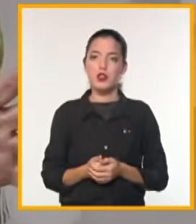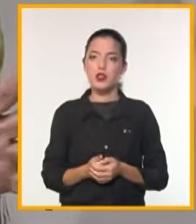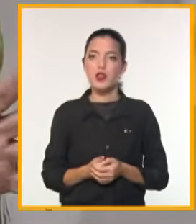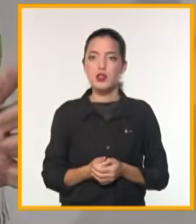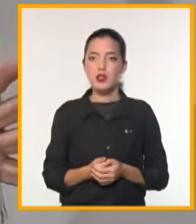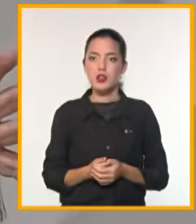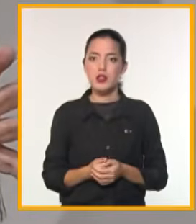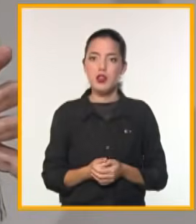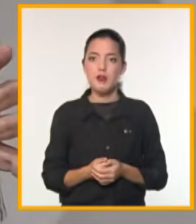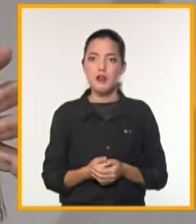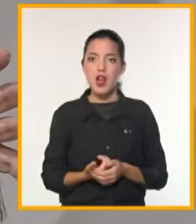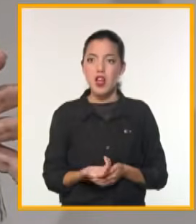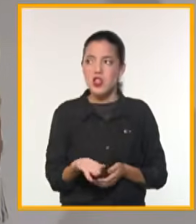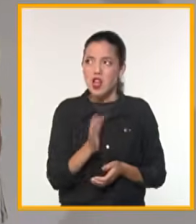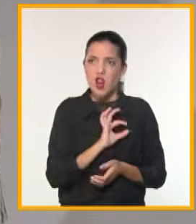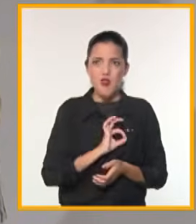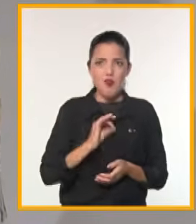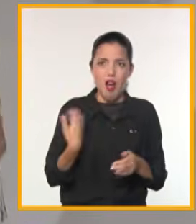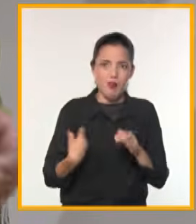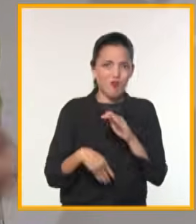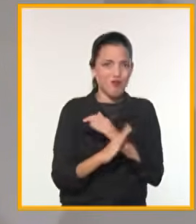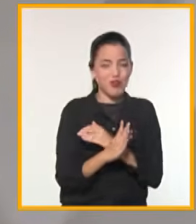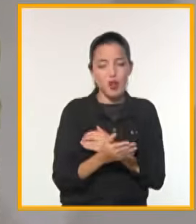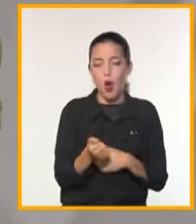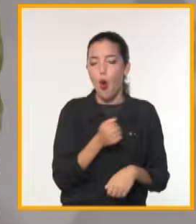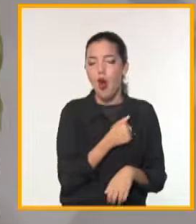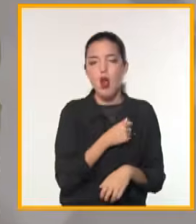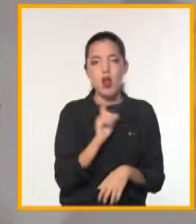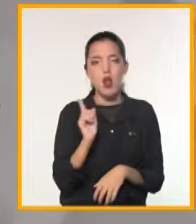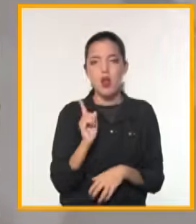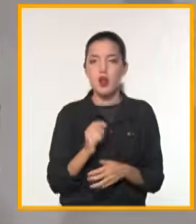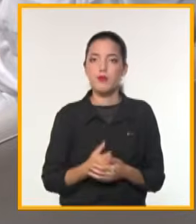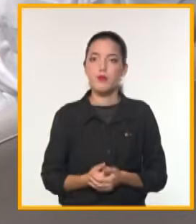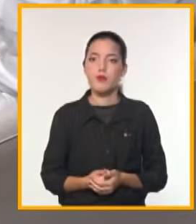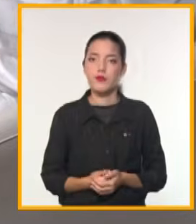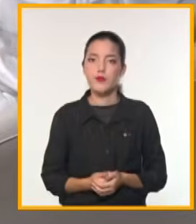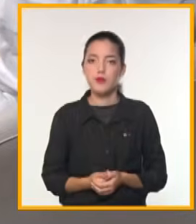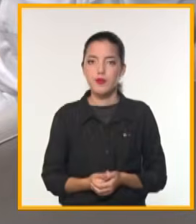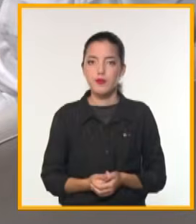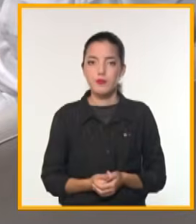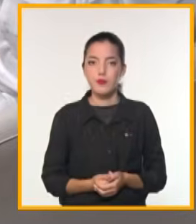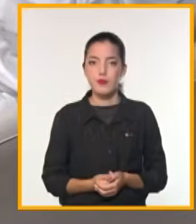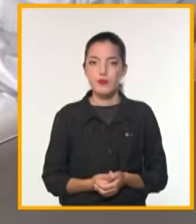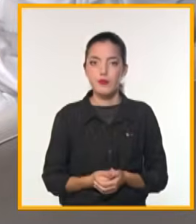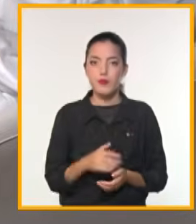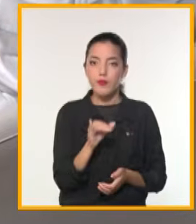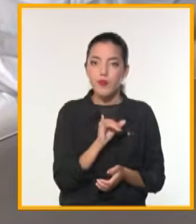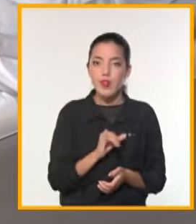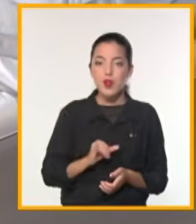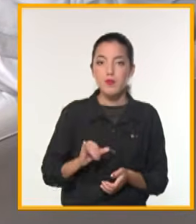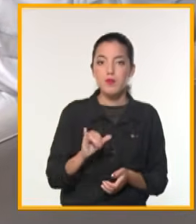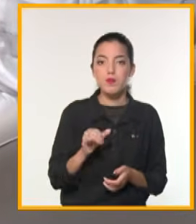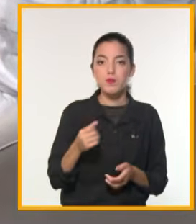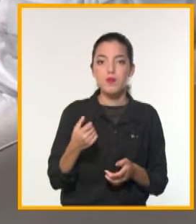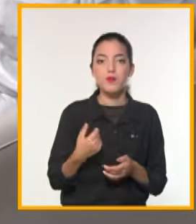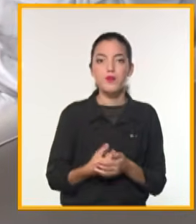además quería entrar. no está claro. Y se temía que salieran, además. Sí. Jorge Pérez levantó la cerca Así